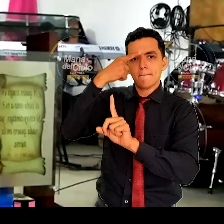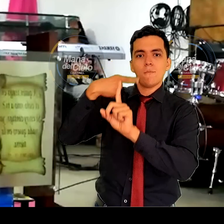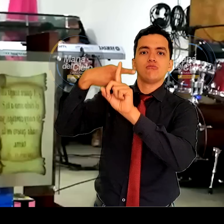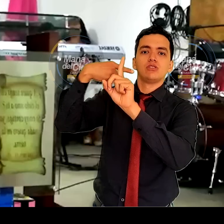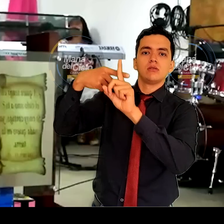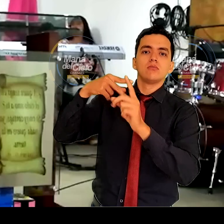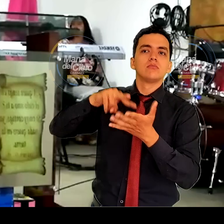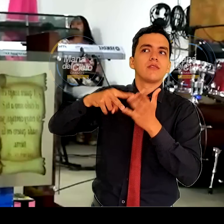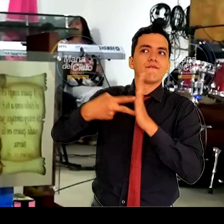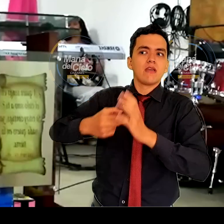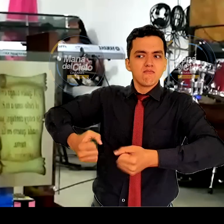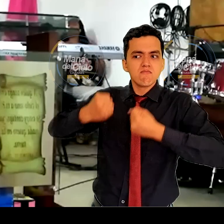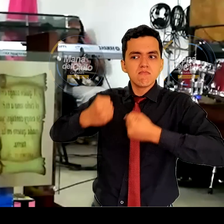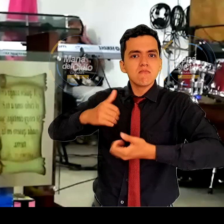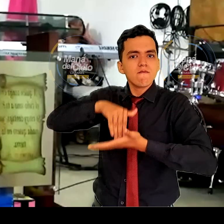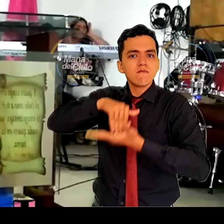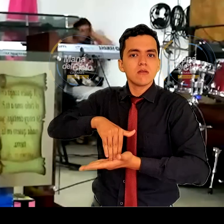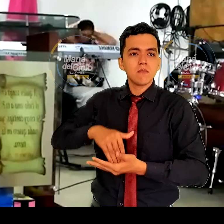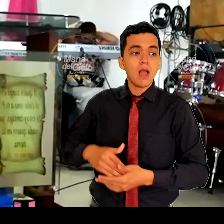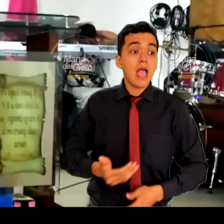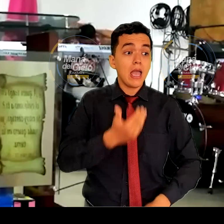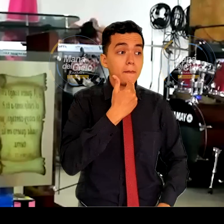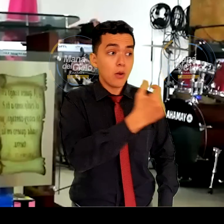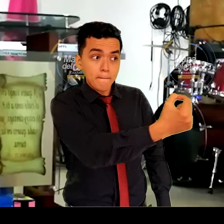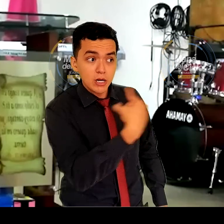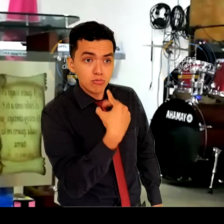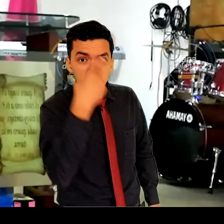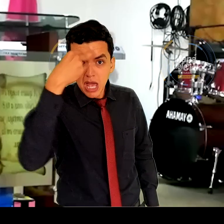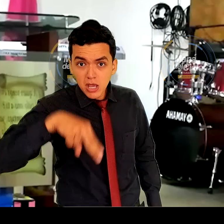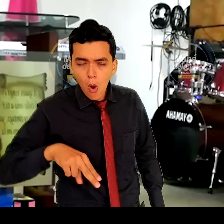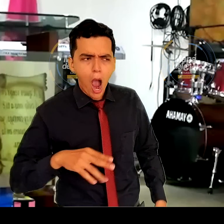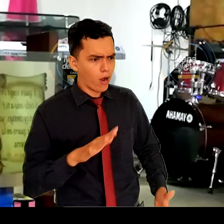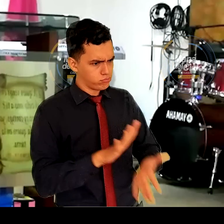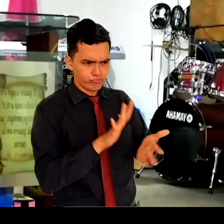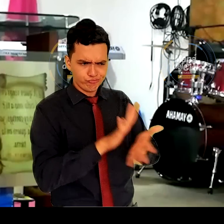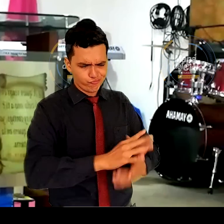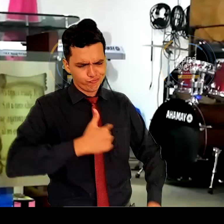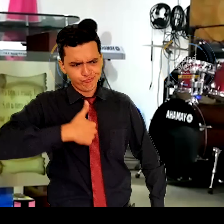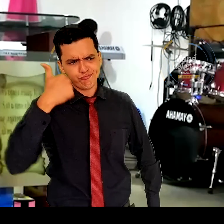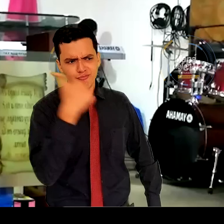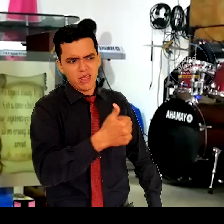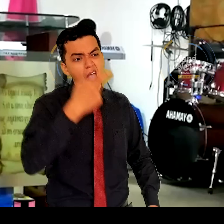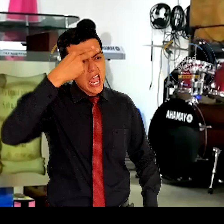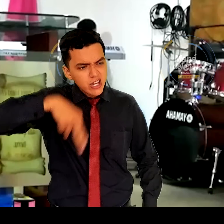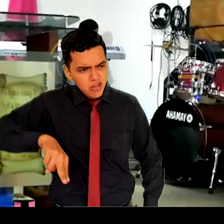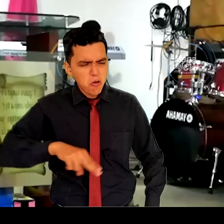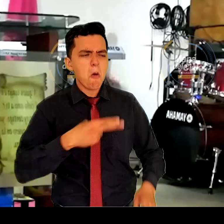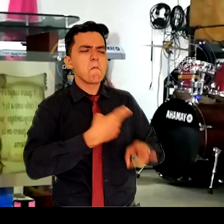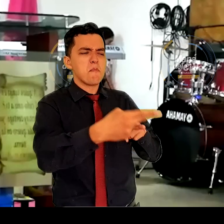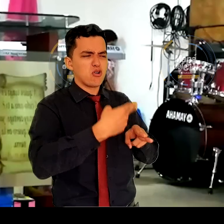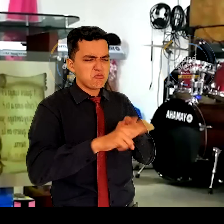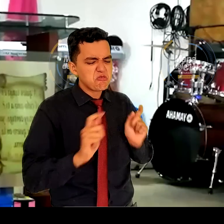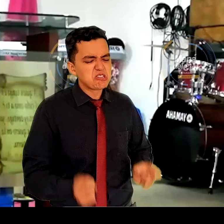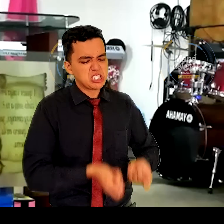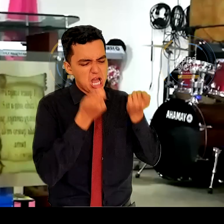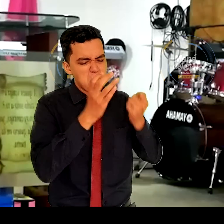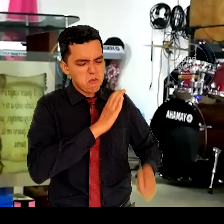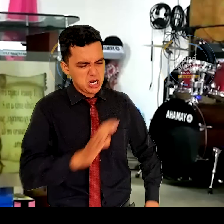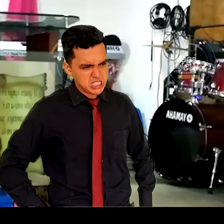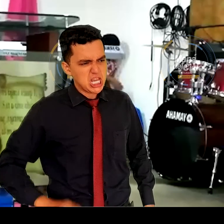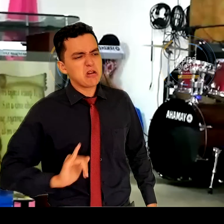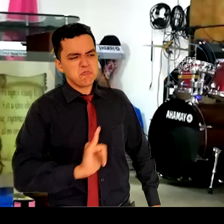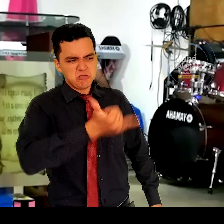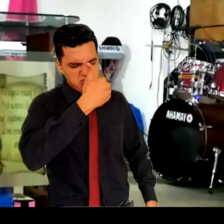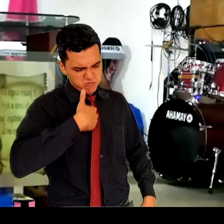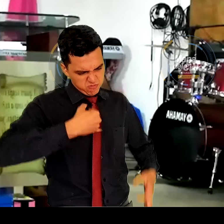esté, no importa lo perdido que esté. Usted dice: yo le creo a Dios, porque Él ha dicho: será arrebatado el botín del valiente, será quitado el cautivo del